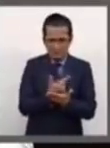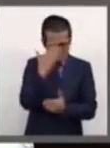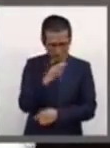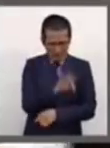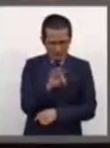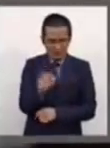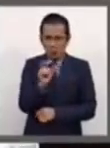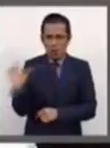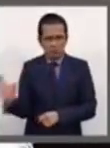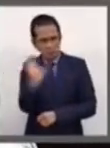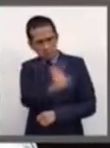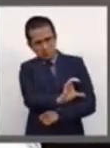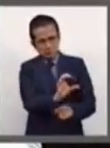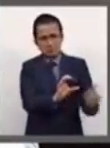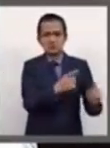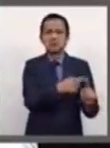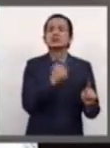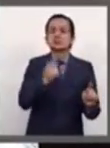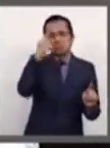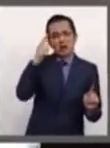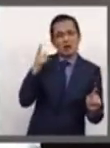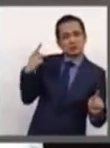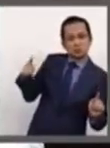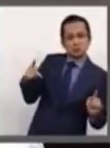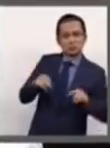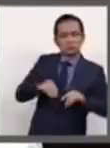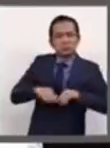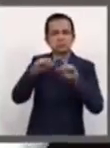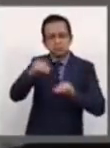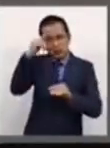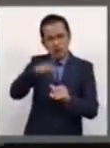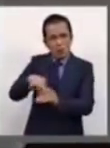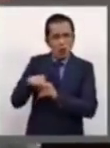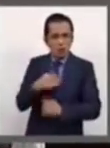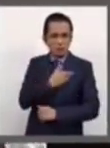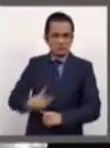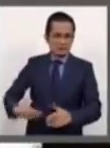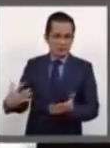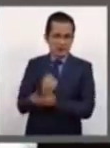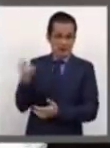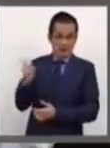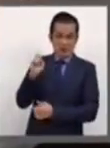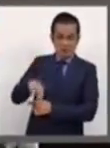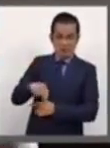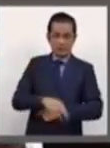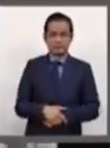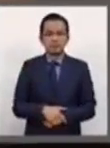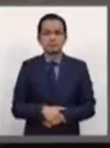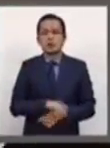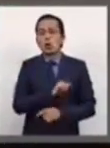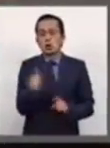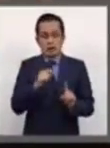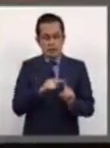fechas. Pero también hoy sabemos que Braskem, la filial de Odebrecht, la que hizo